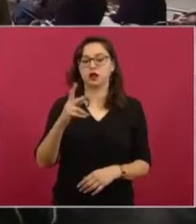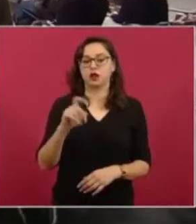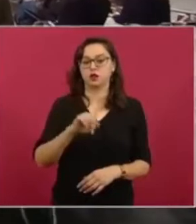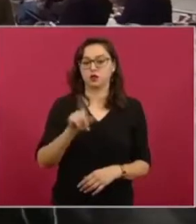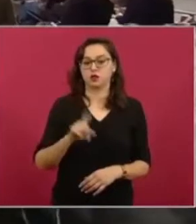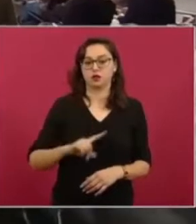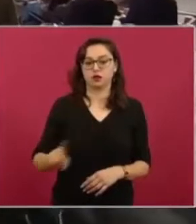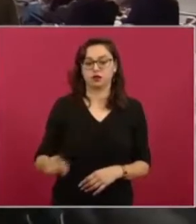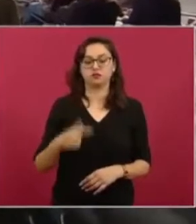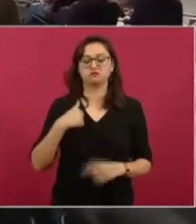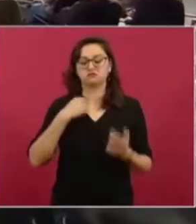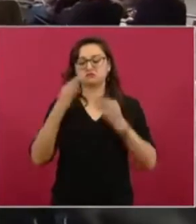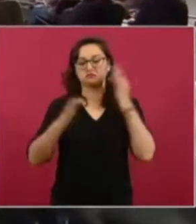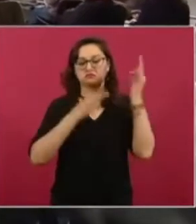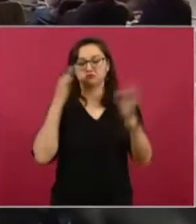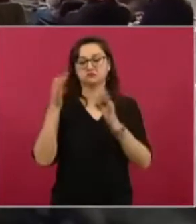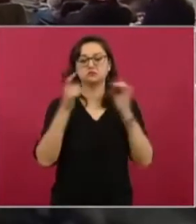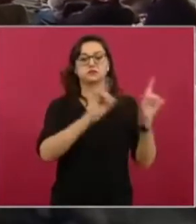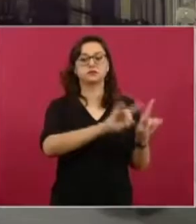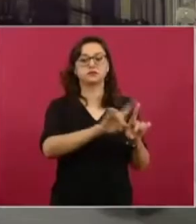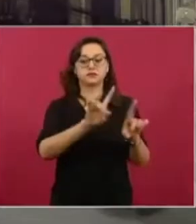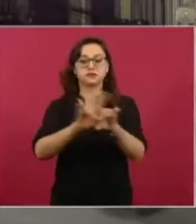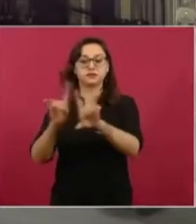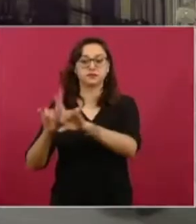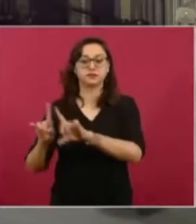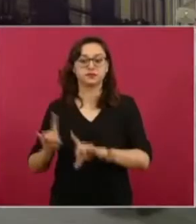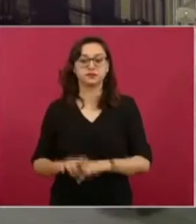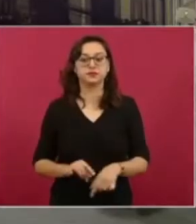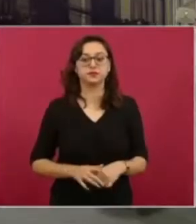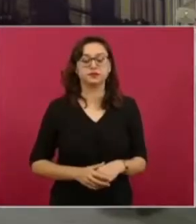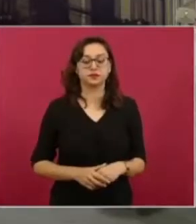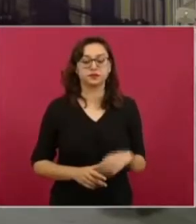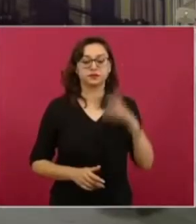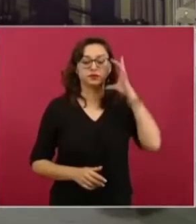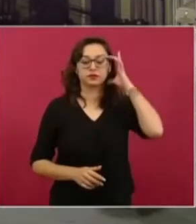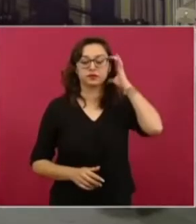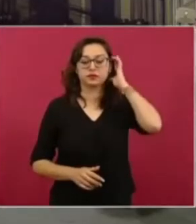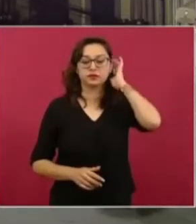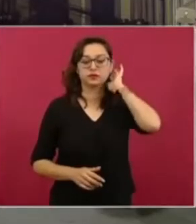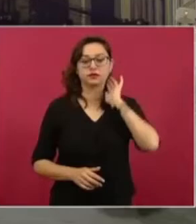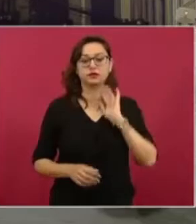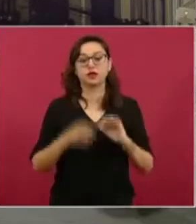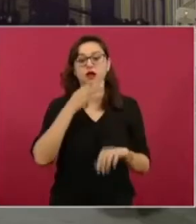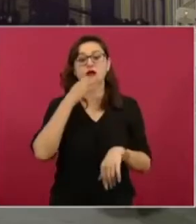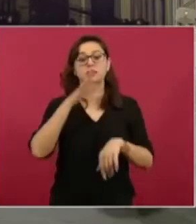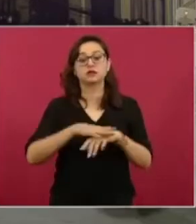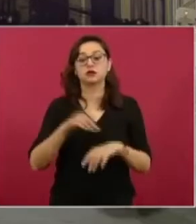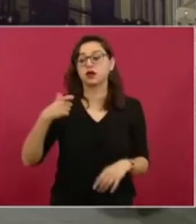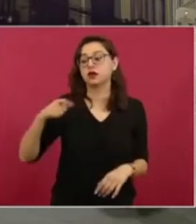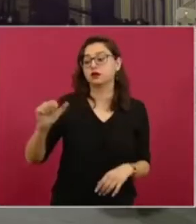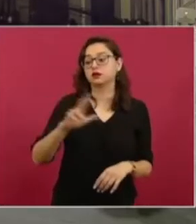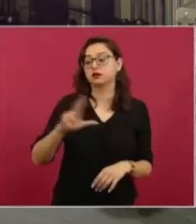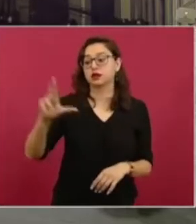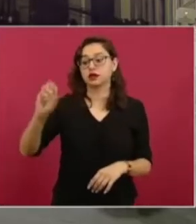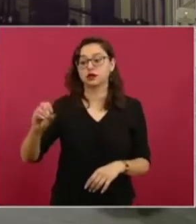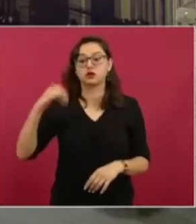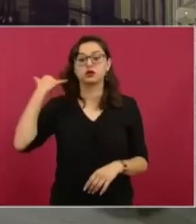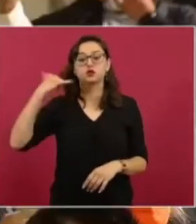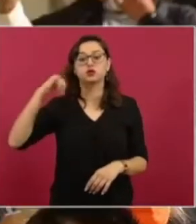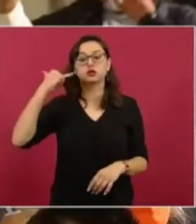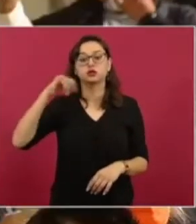México. Presidente, tenemos información de que en Quintana Roo y en Yucatán hay por lo menos